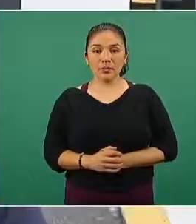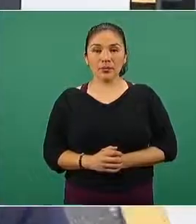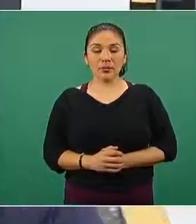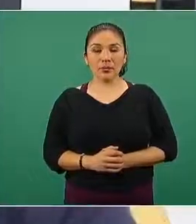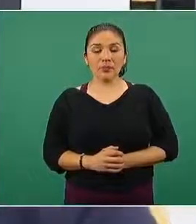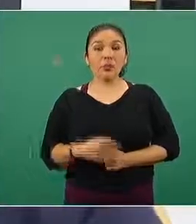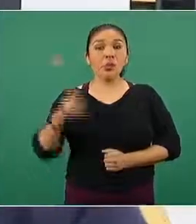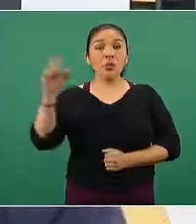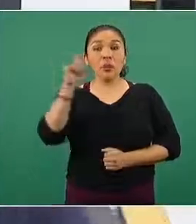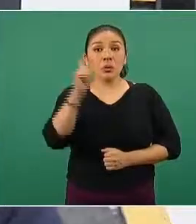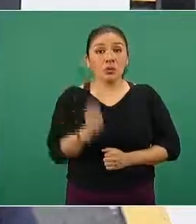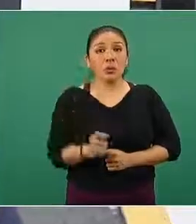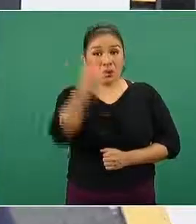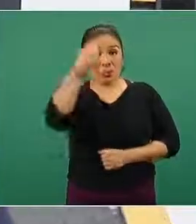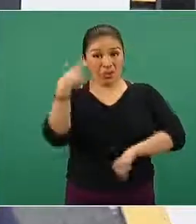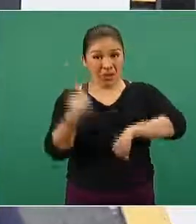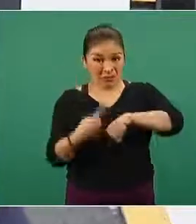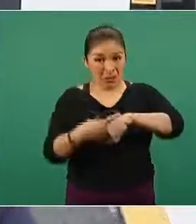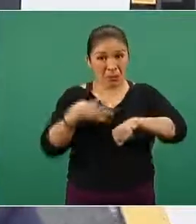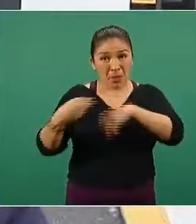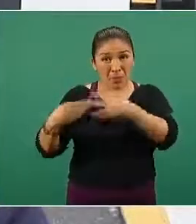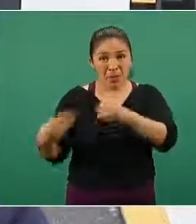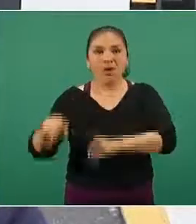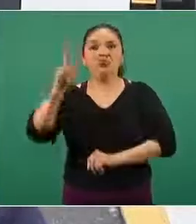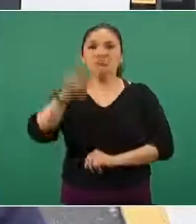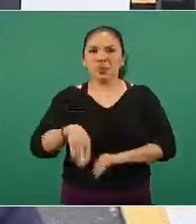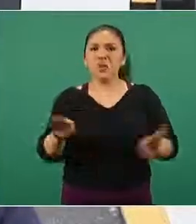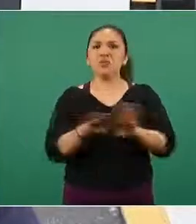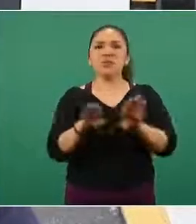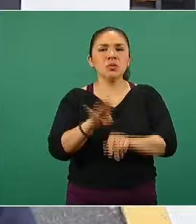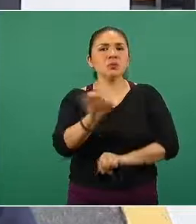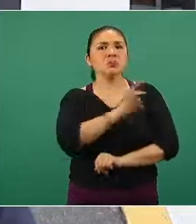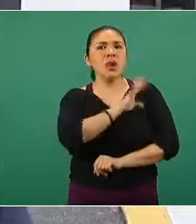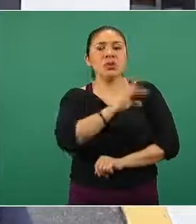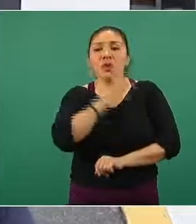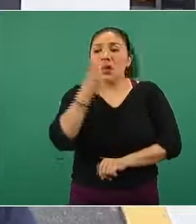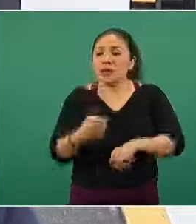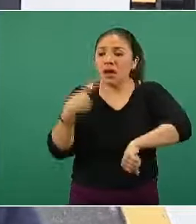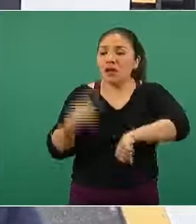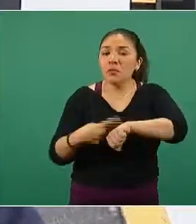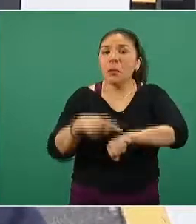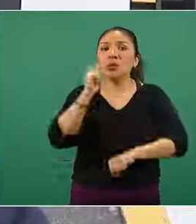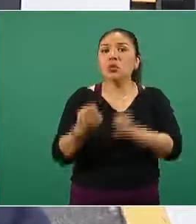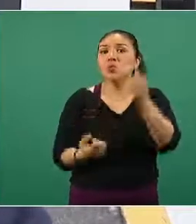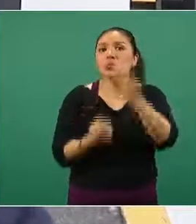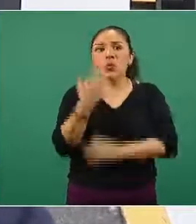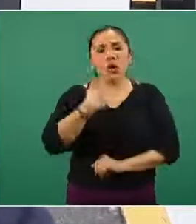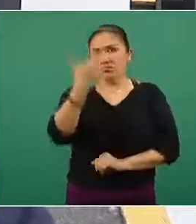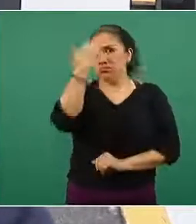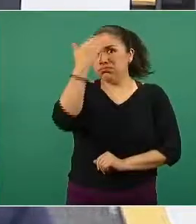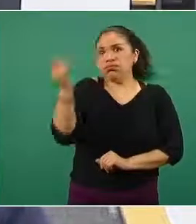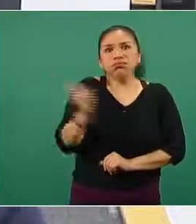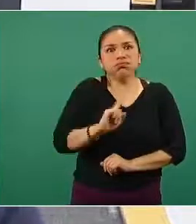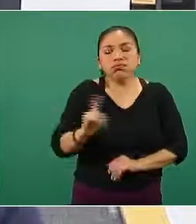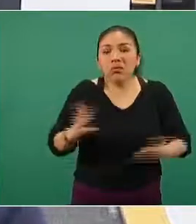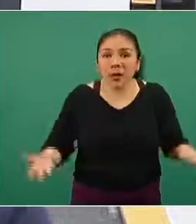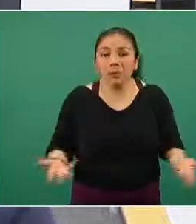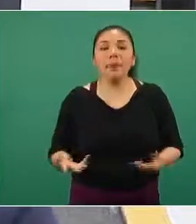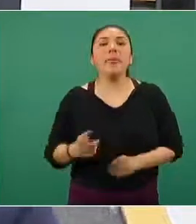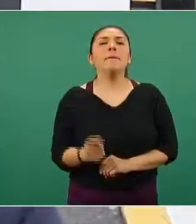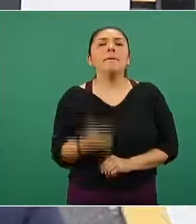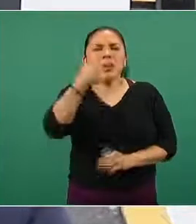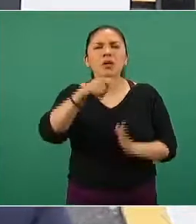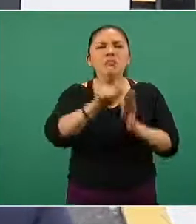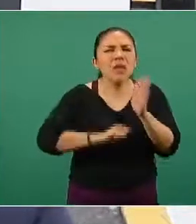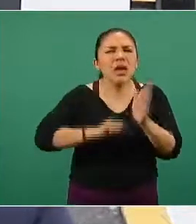Al principio de la pandemia, pues sí fue con mucho miedo porque era una enfermedad nueva, era algo totalmente desconocido. En los